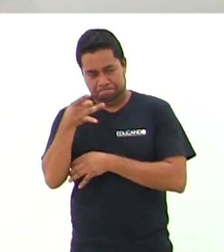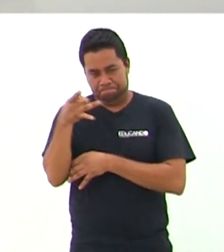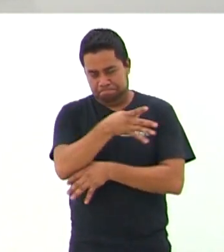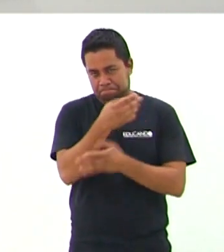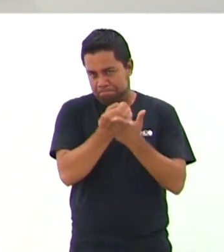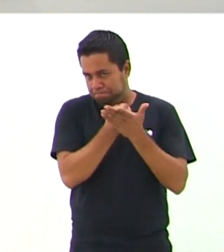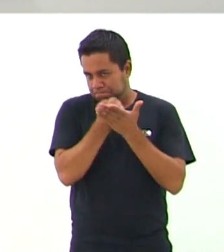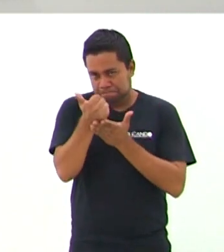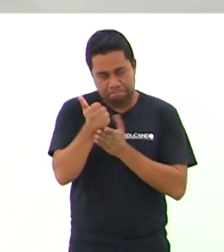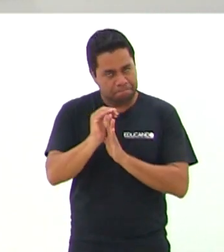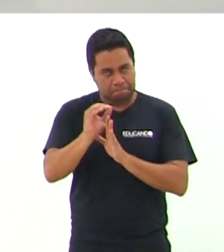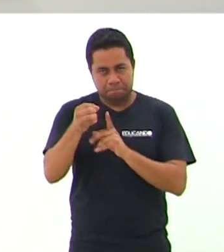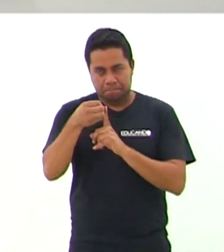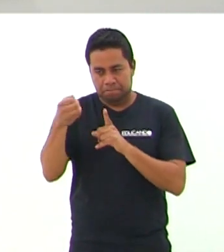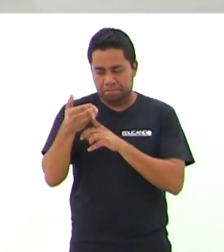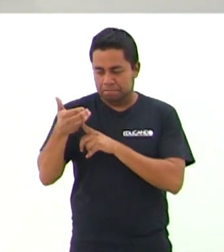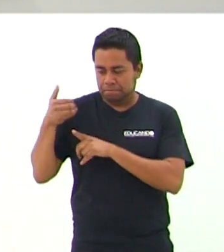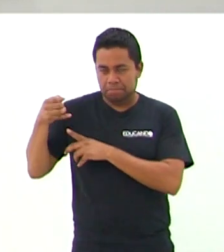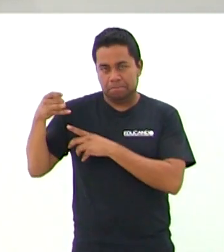en la oración pasada.